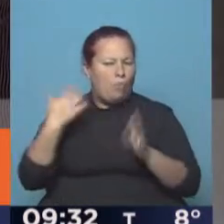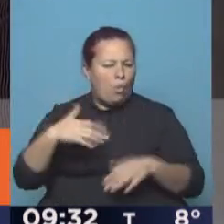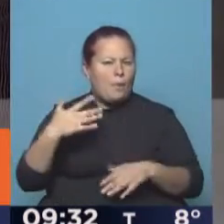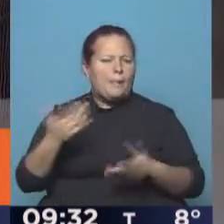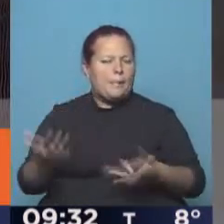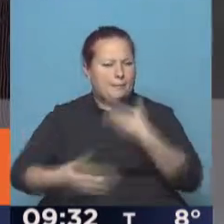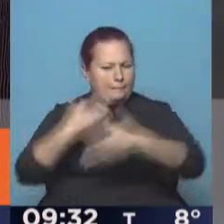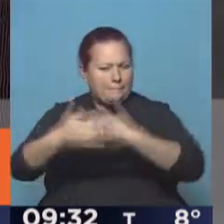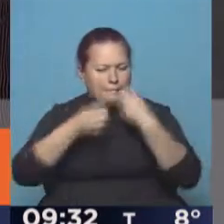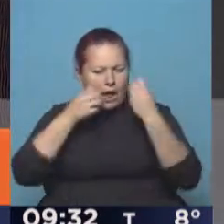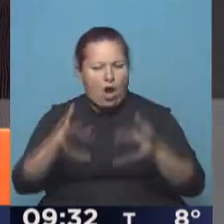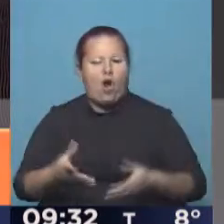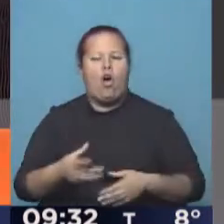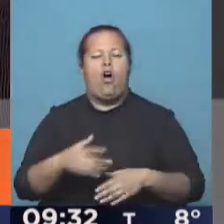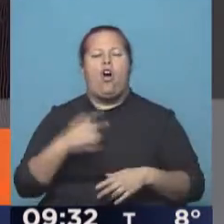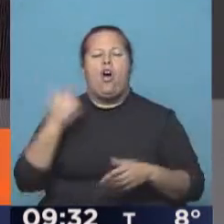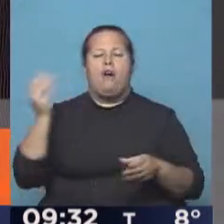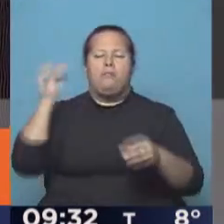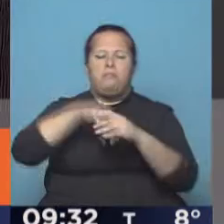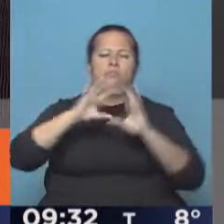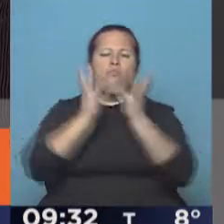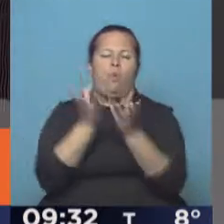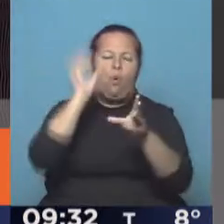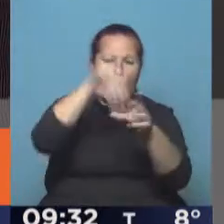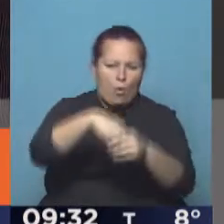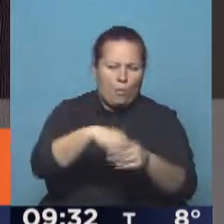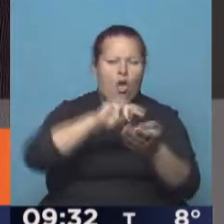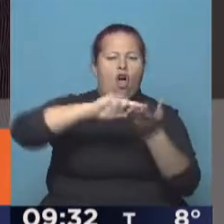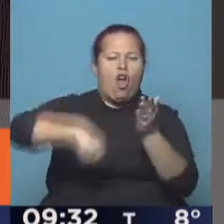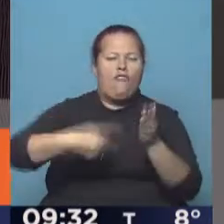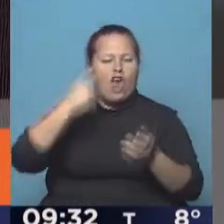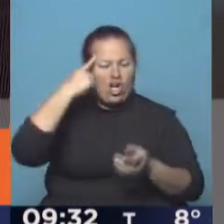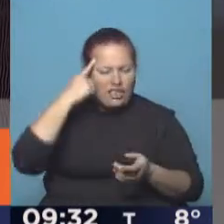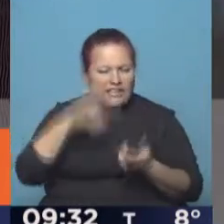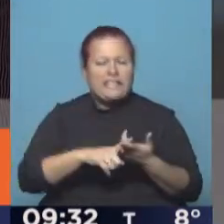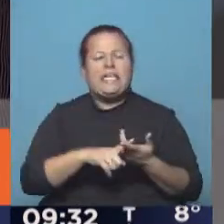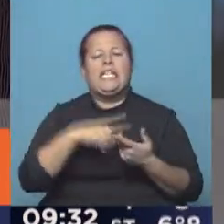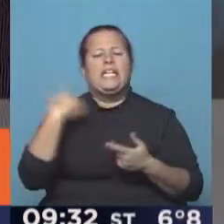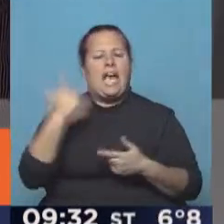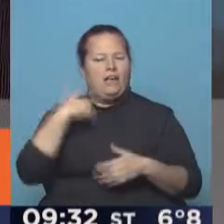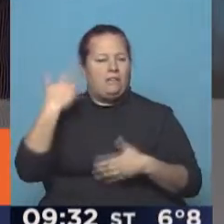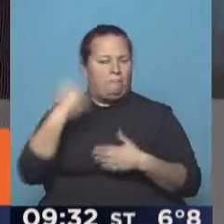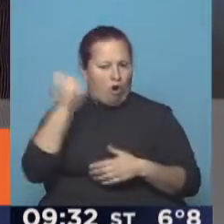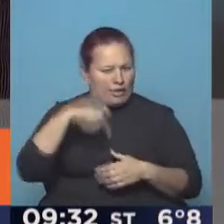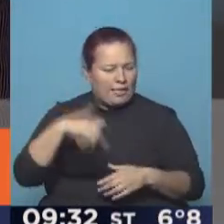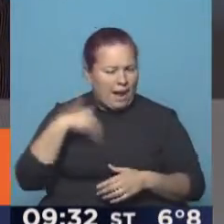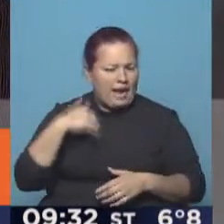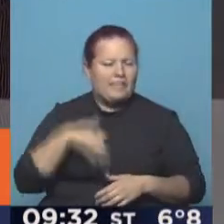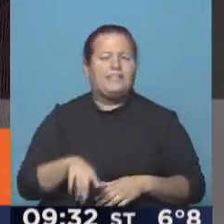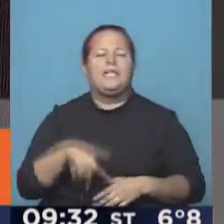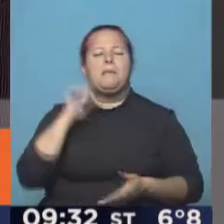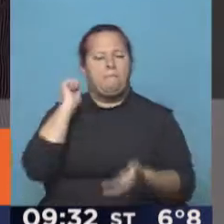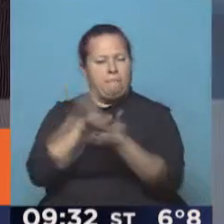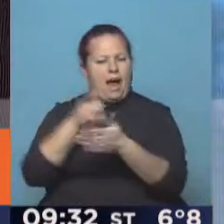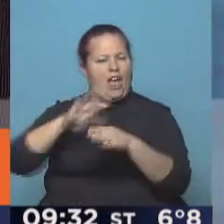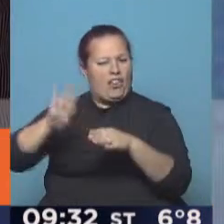de crecimiento, de una inserción en el mundo, con el convenio con China, que tanto reportó para Argentina, habíamos pagado